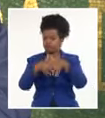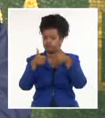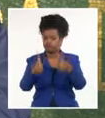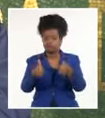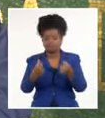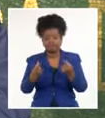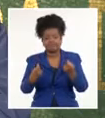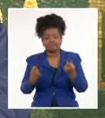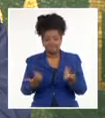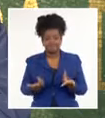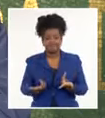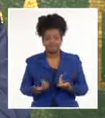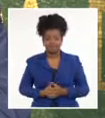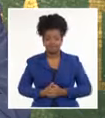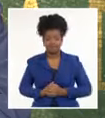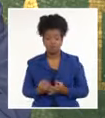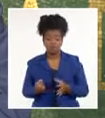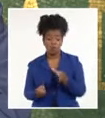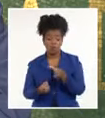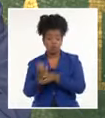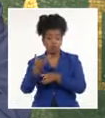como hace 17 años